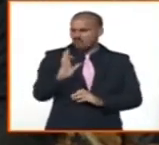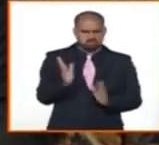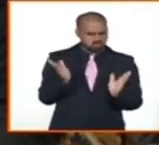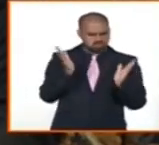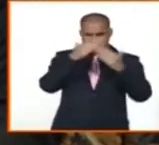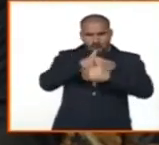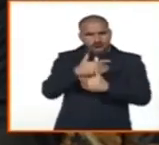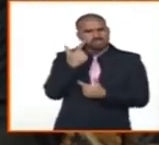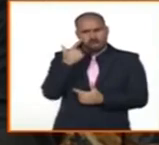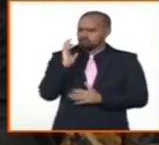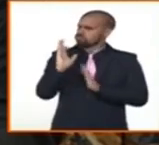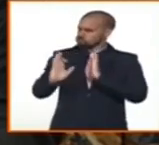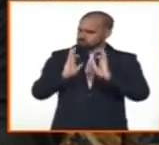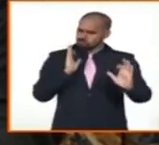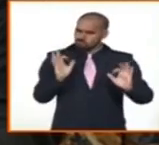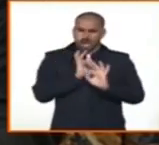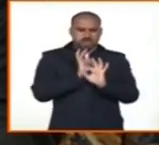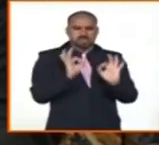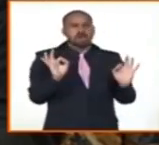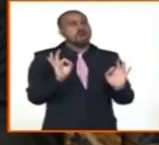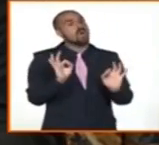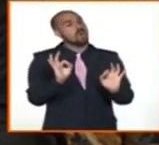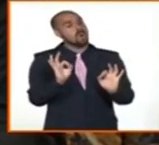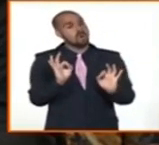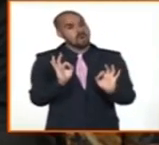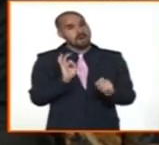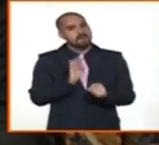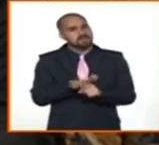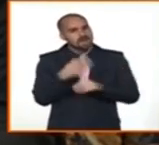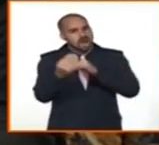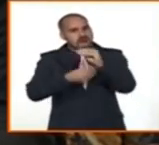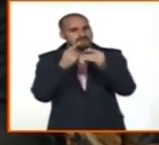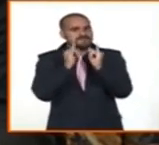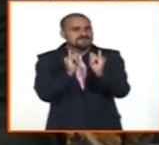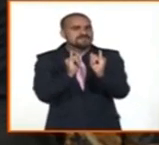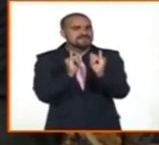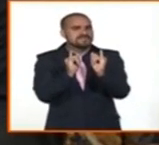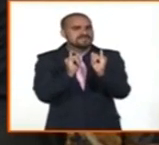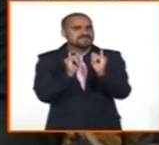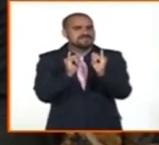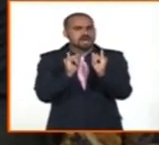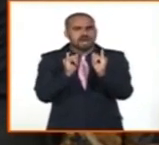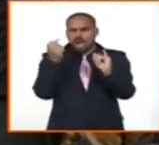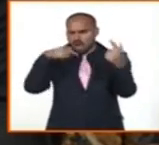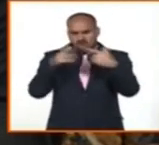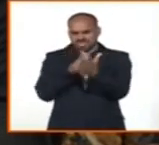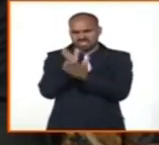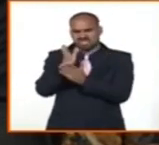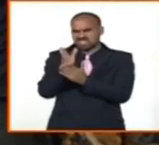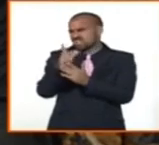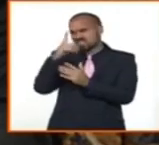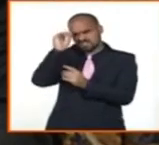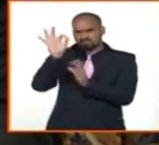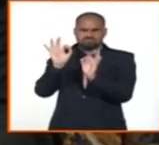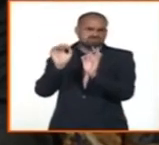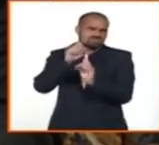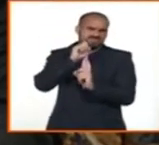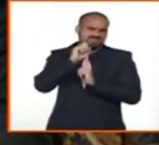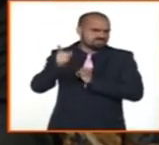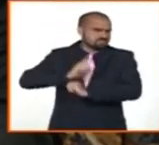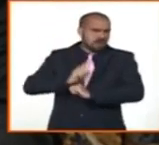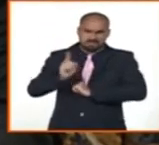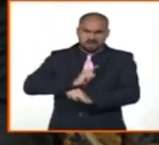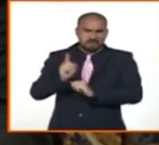sin vulgaridad, empezaron a cambiar las cosas. Y hoy está la campaña contra Cuba y está contra todo lo que puede